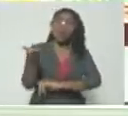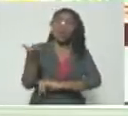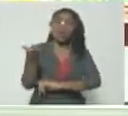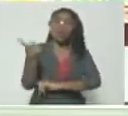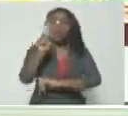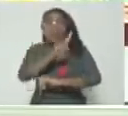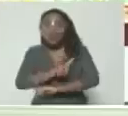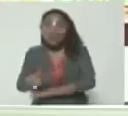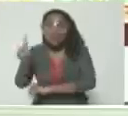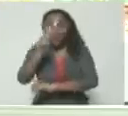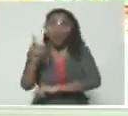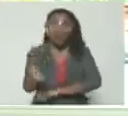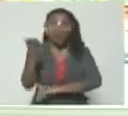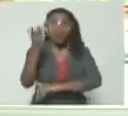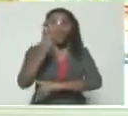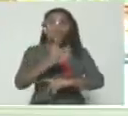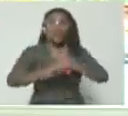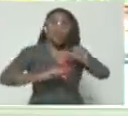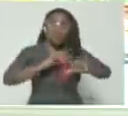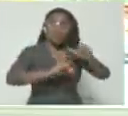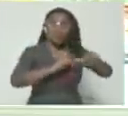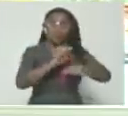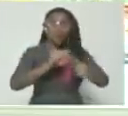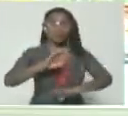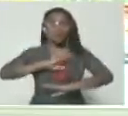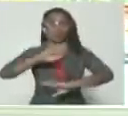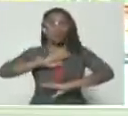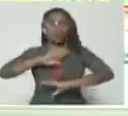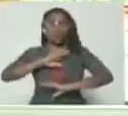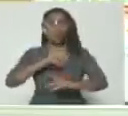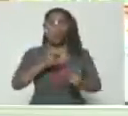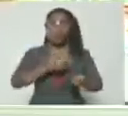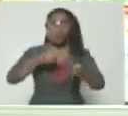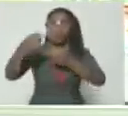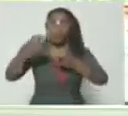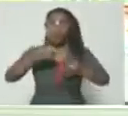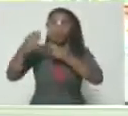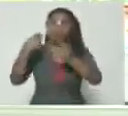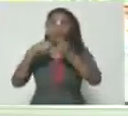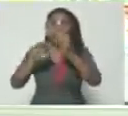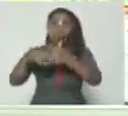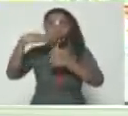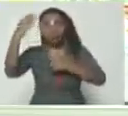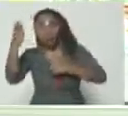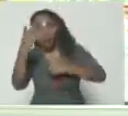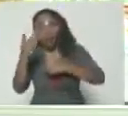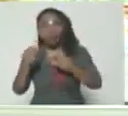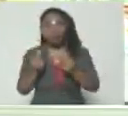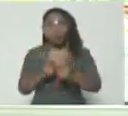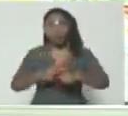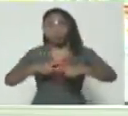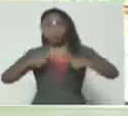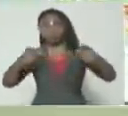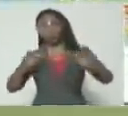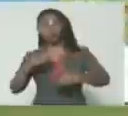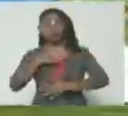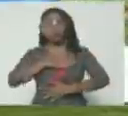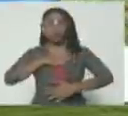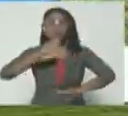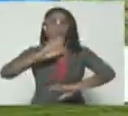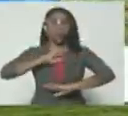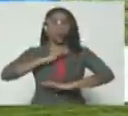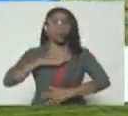ciclo virtuoso de producción, satisfacción, exportación, riqueza, producción, satisfacción,